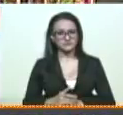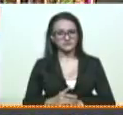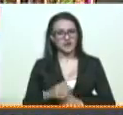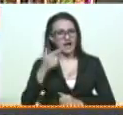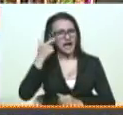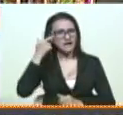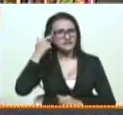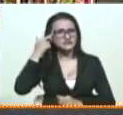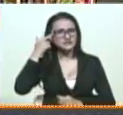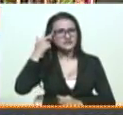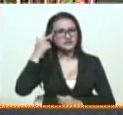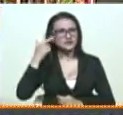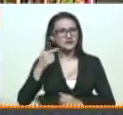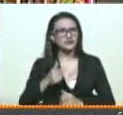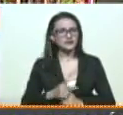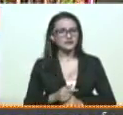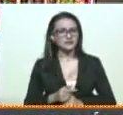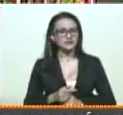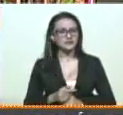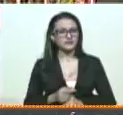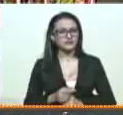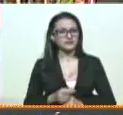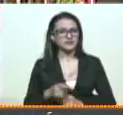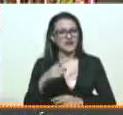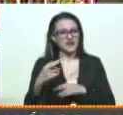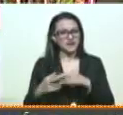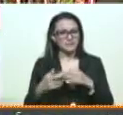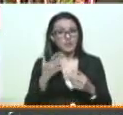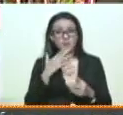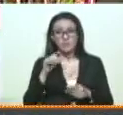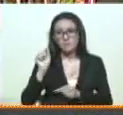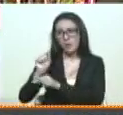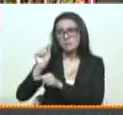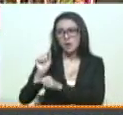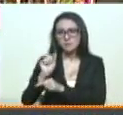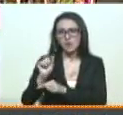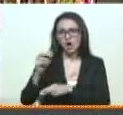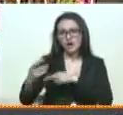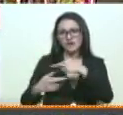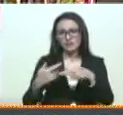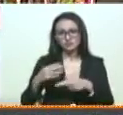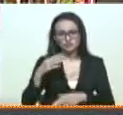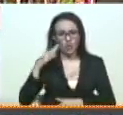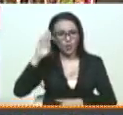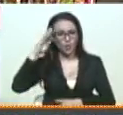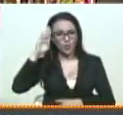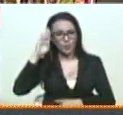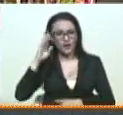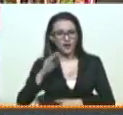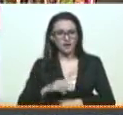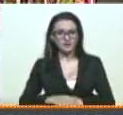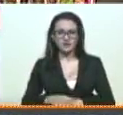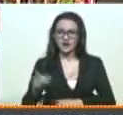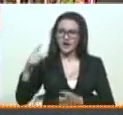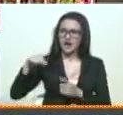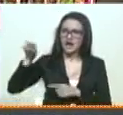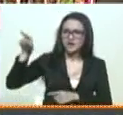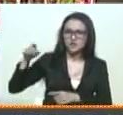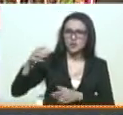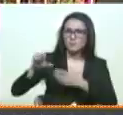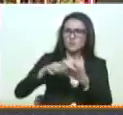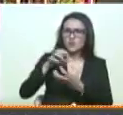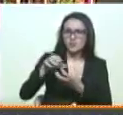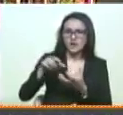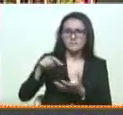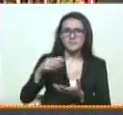Muy fácil juzgar a la Revolución Cubana, por ejemplo, sin pasar por las vicisitudes del pueblo cubano en medio